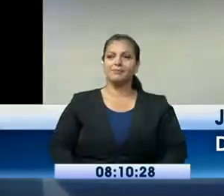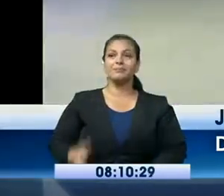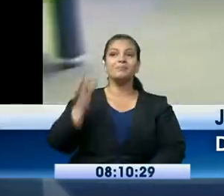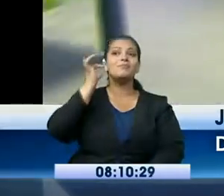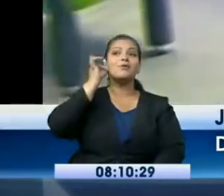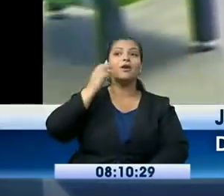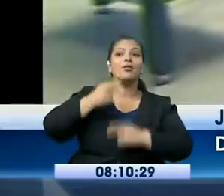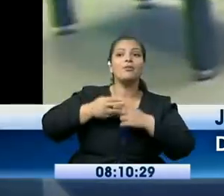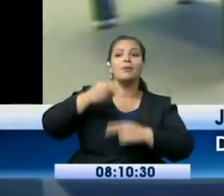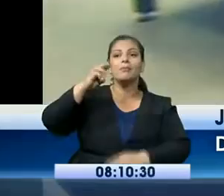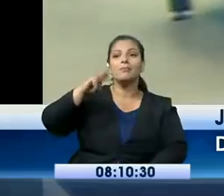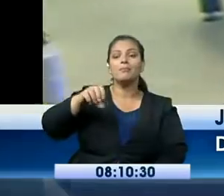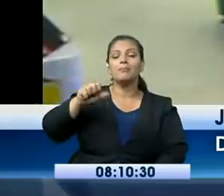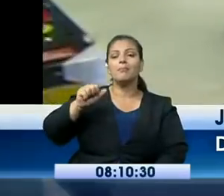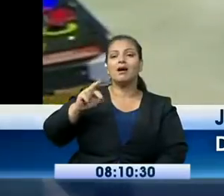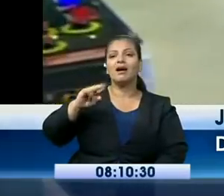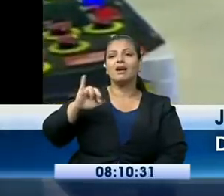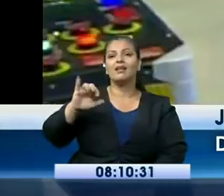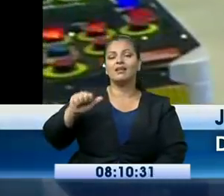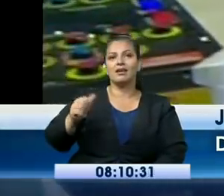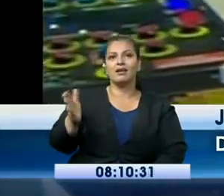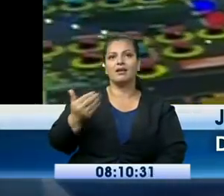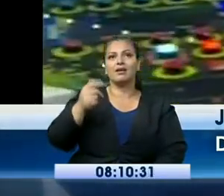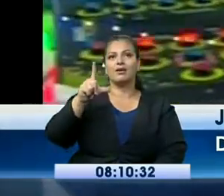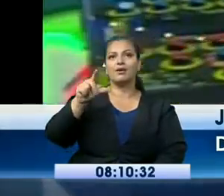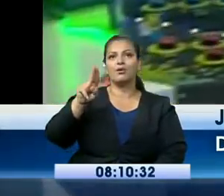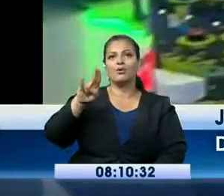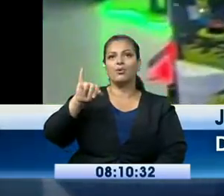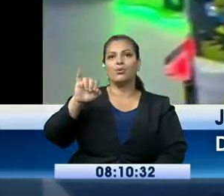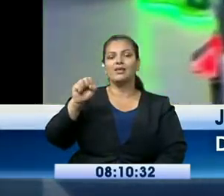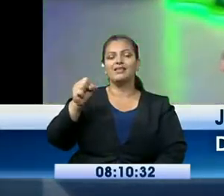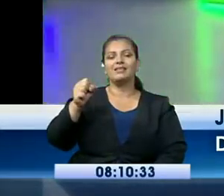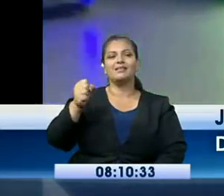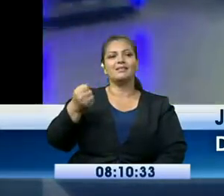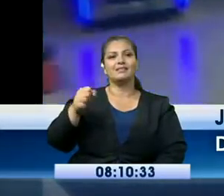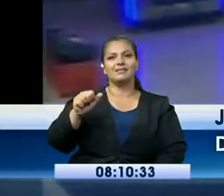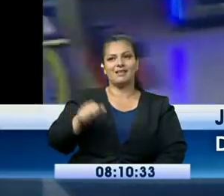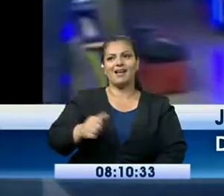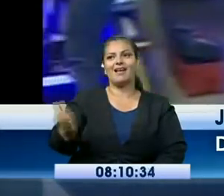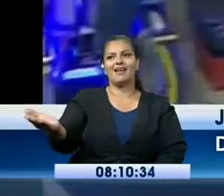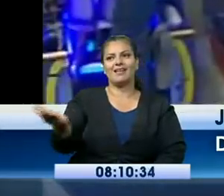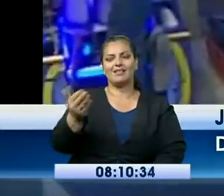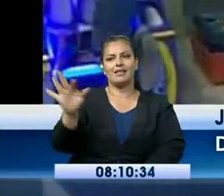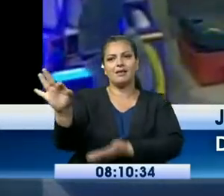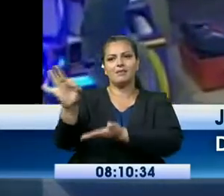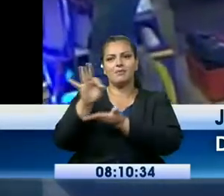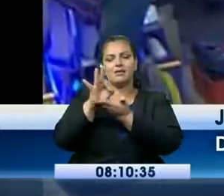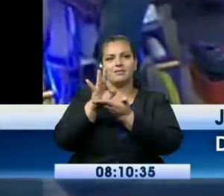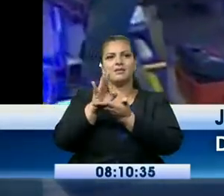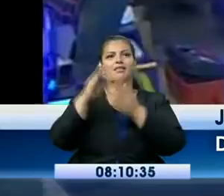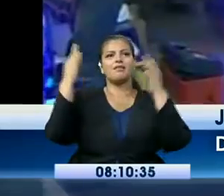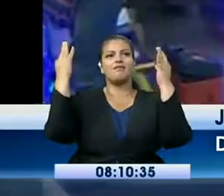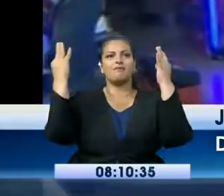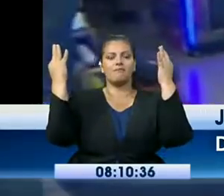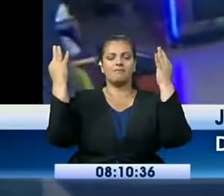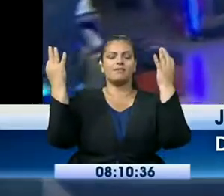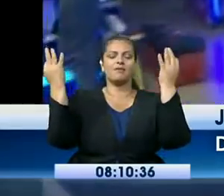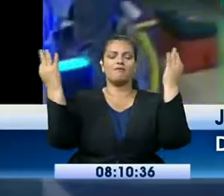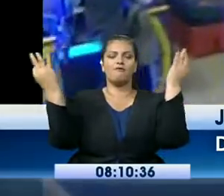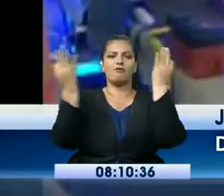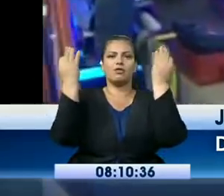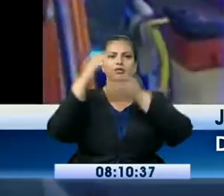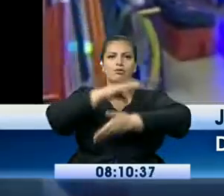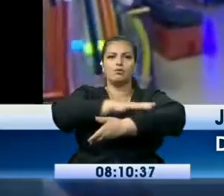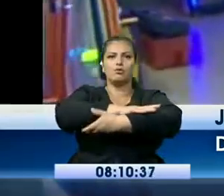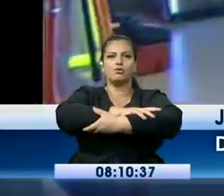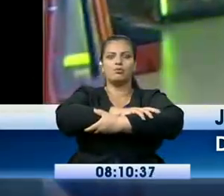la fundación malecón 2000 qué tal maria luisa buenos dias cuéntanos por que los guayaquileños y